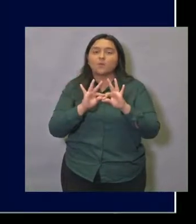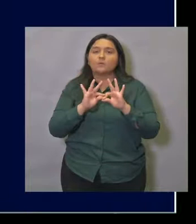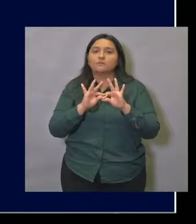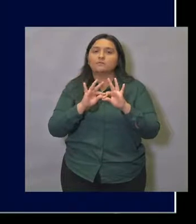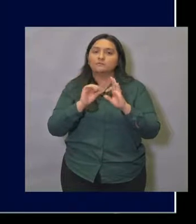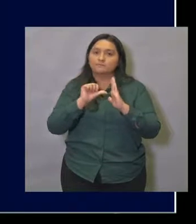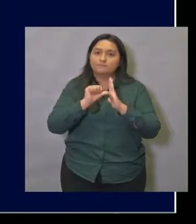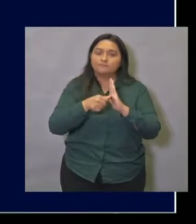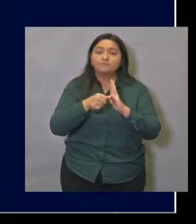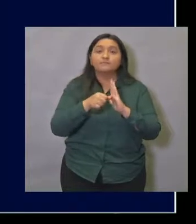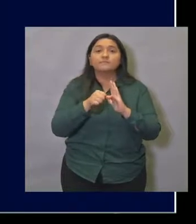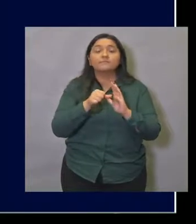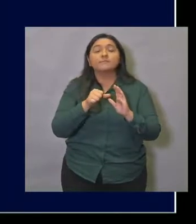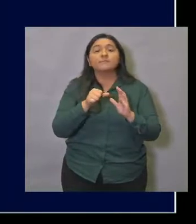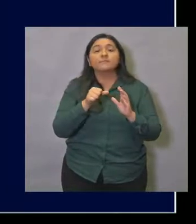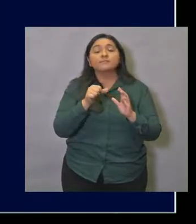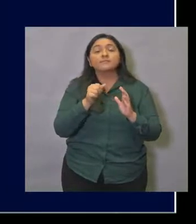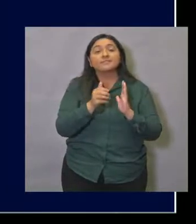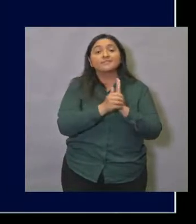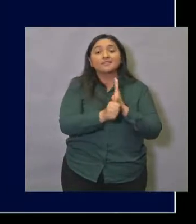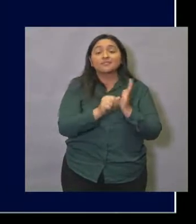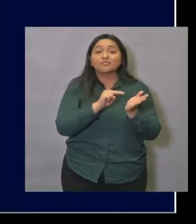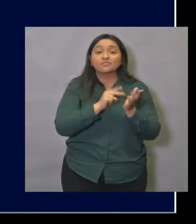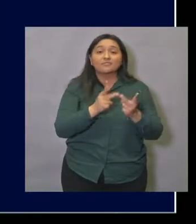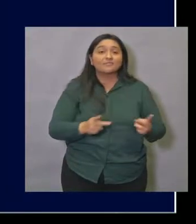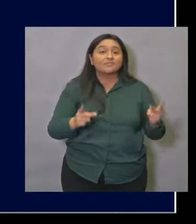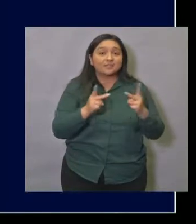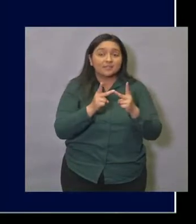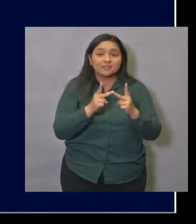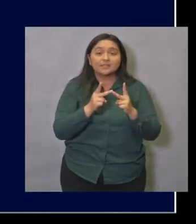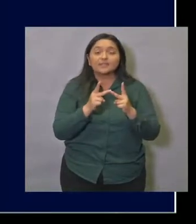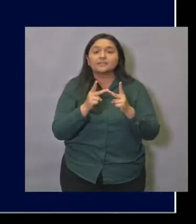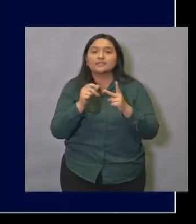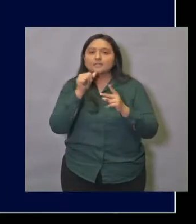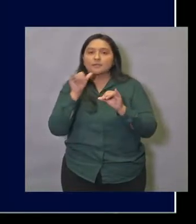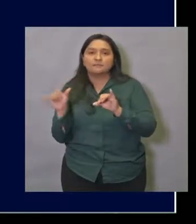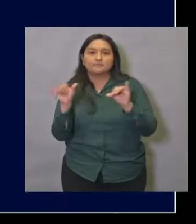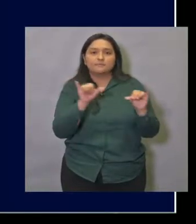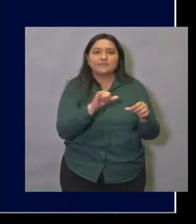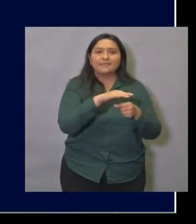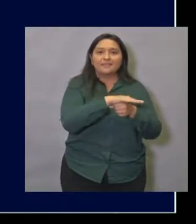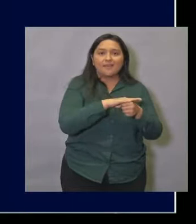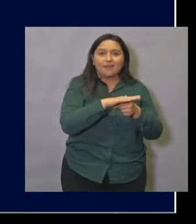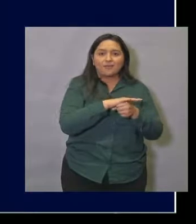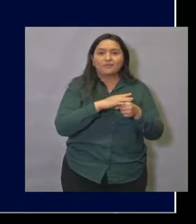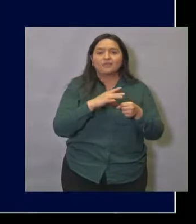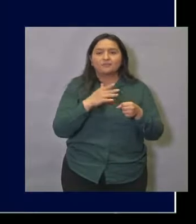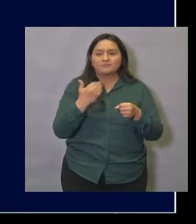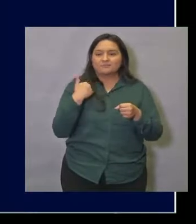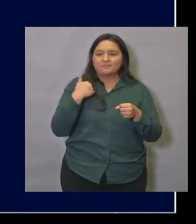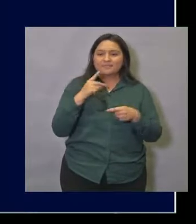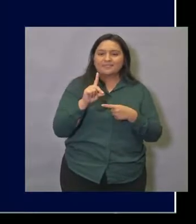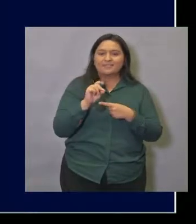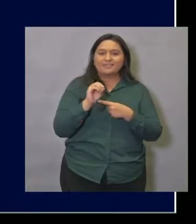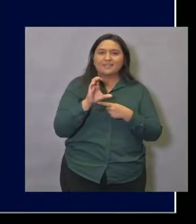no experimentaron el mismo aumento pronunciado que el condado en general sufrió en diciembre y enero. Además, tenga